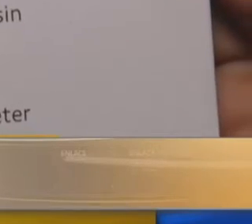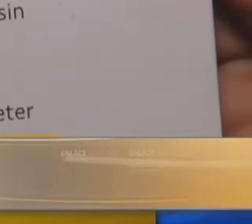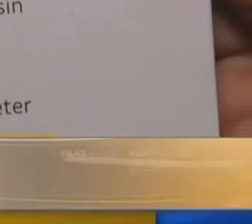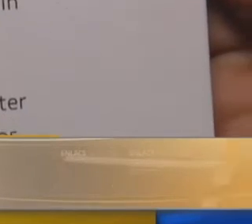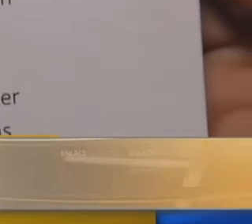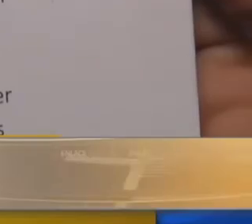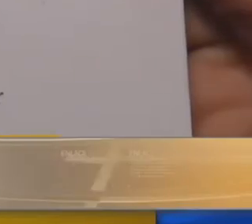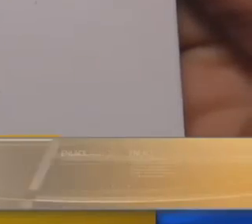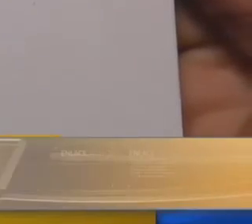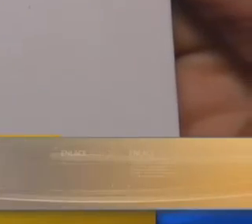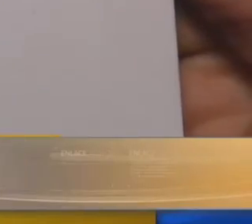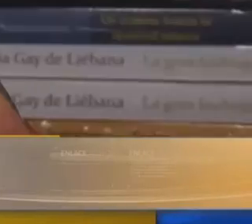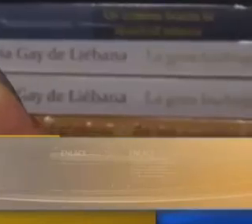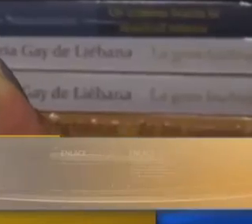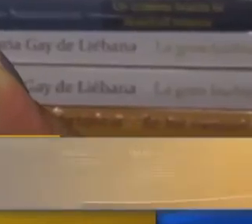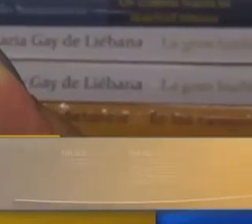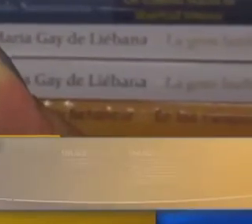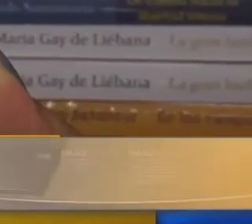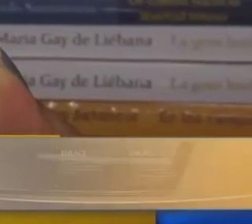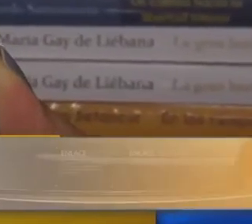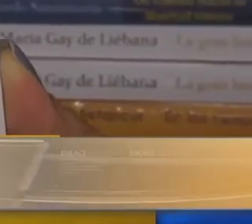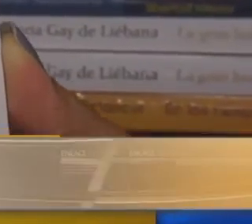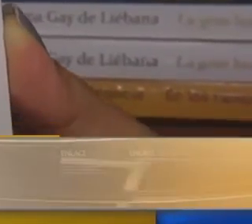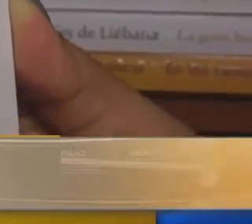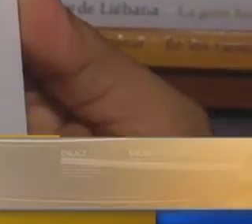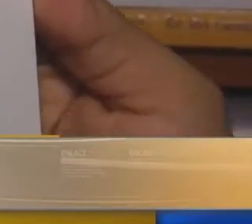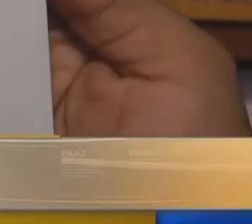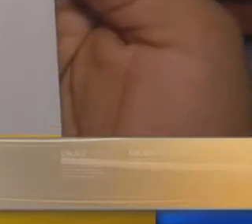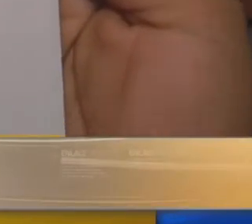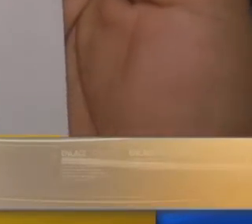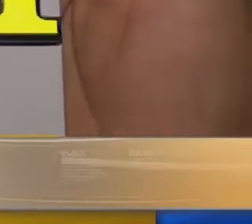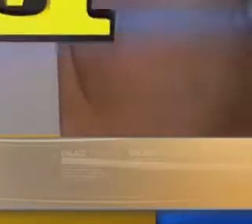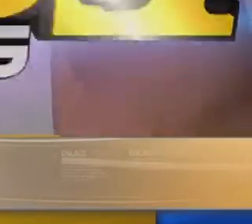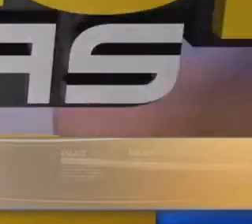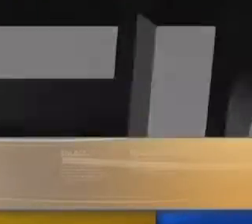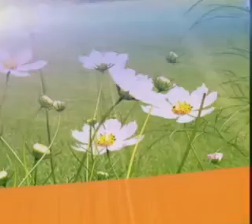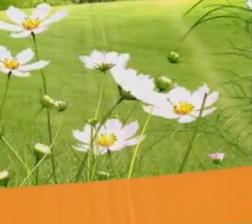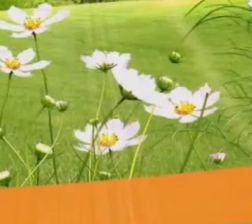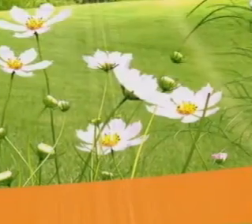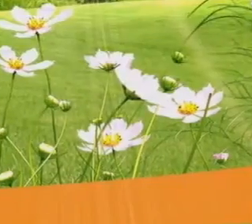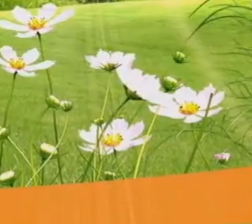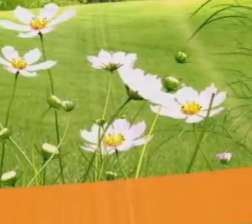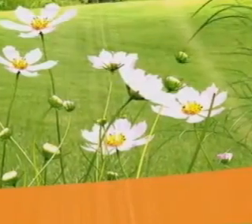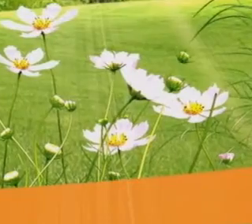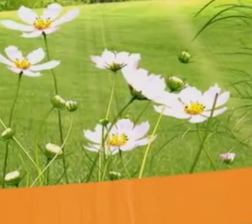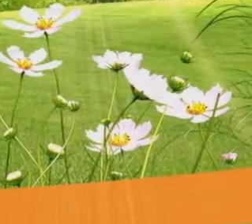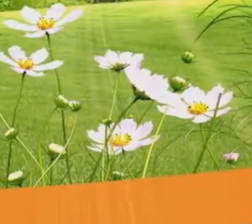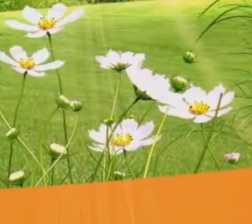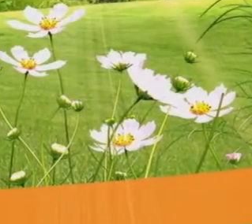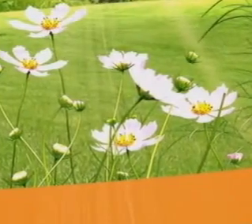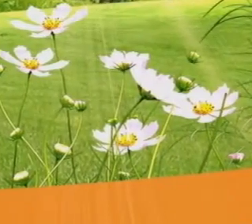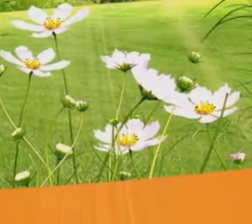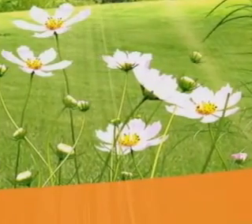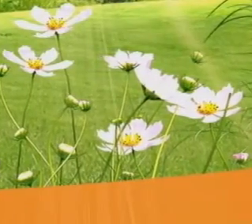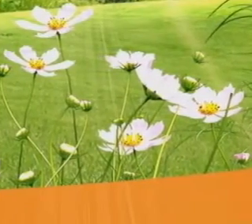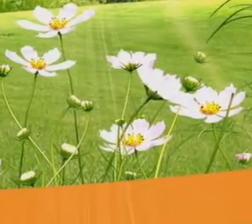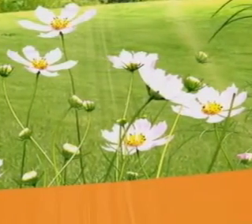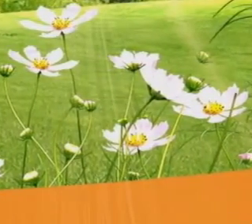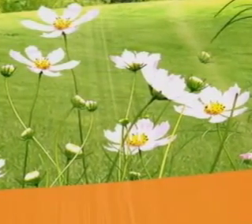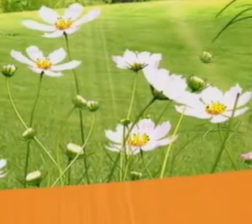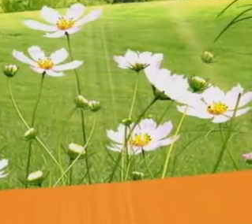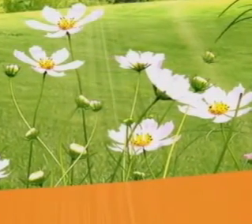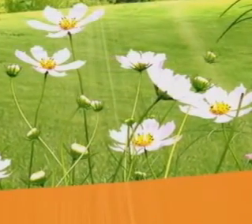El texto instruye sobre las diferentes formas de vender y comprar un producto en la era del neuromarketing. Con el patrocinio de Barsol Ecológico, Barsol